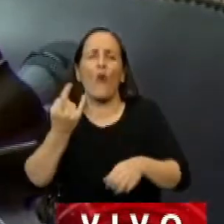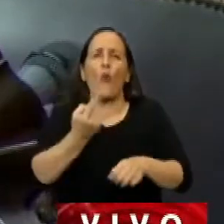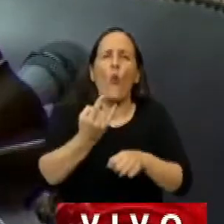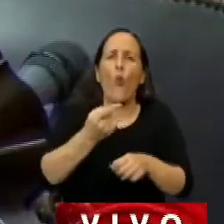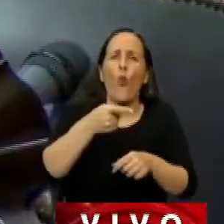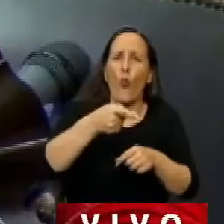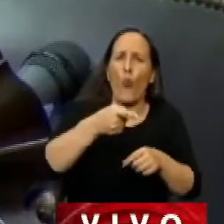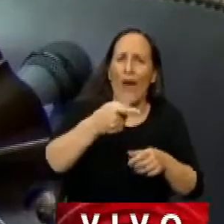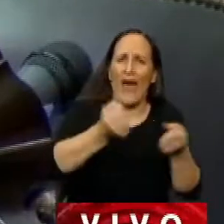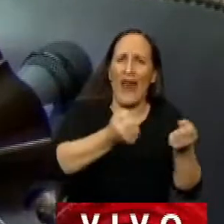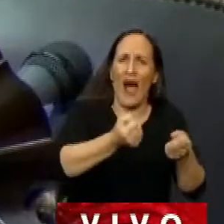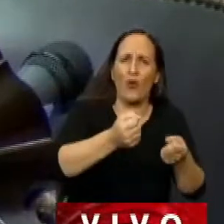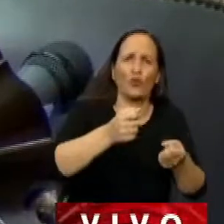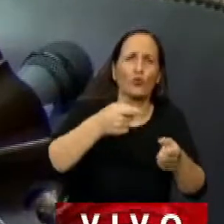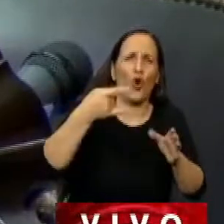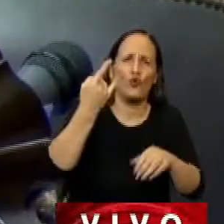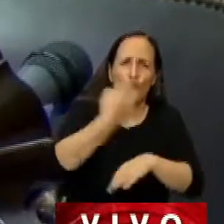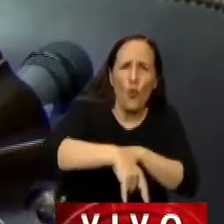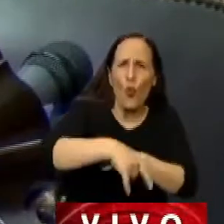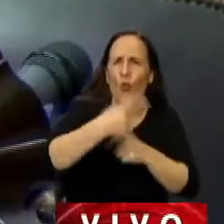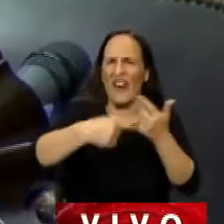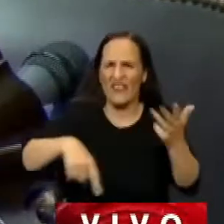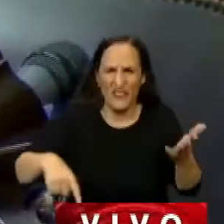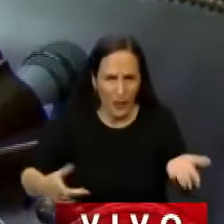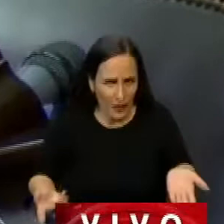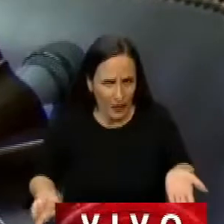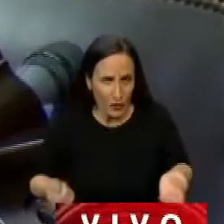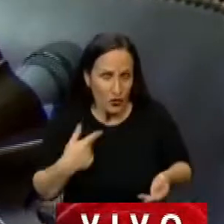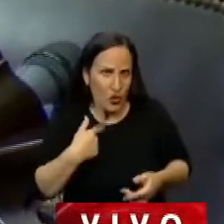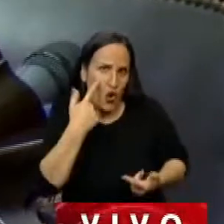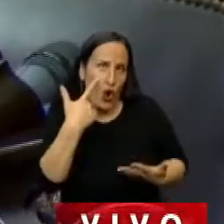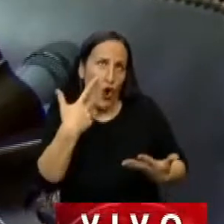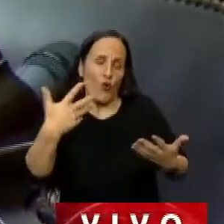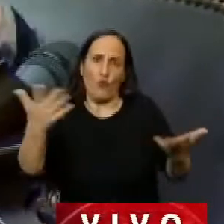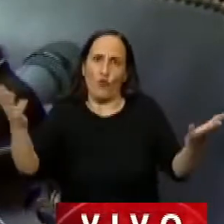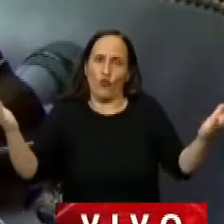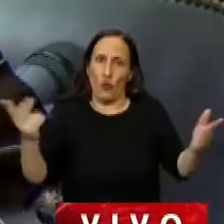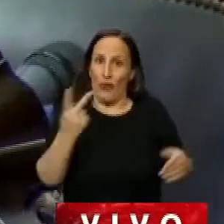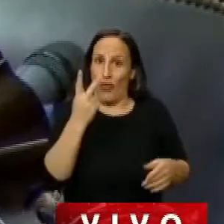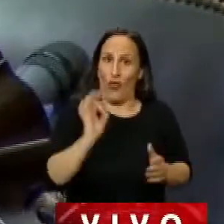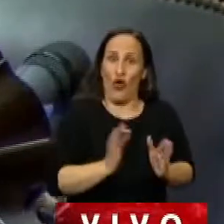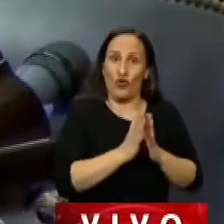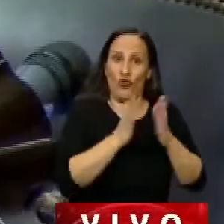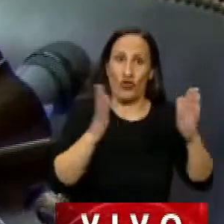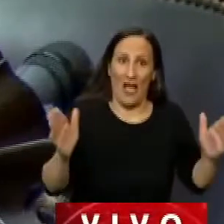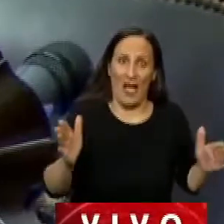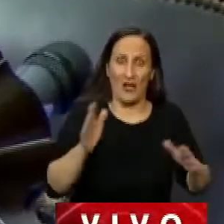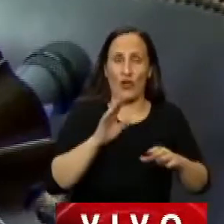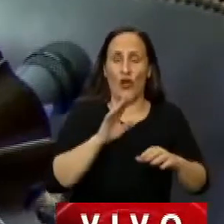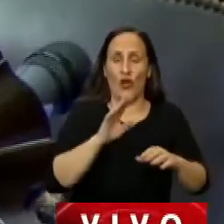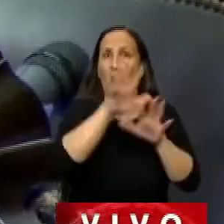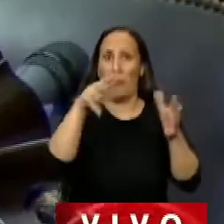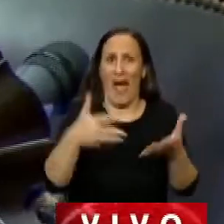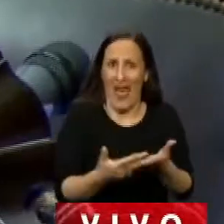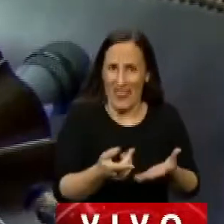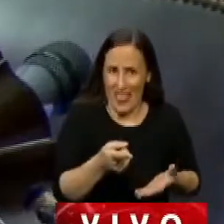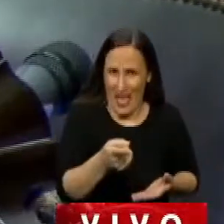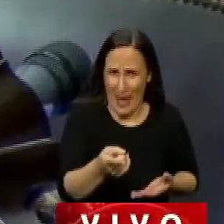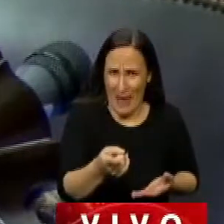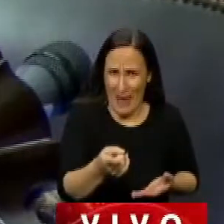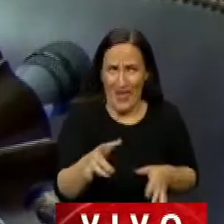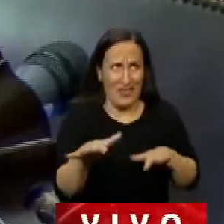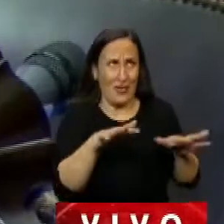Yo conozco un montón, porque durante los dos años de la pandemia fue justamente una catástrofe la que